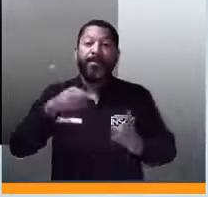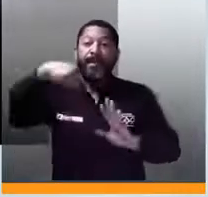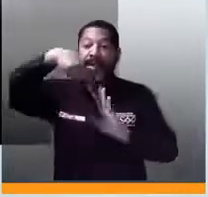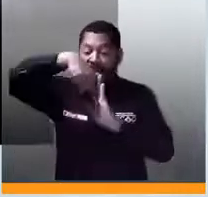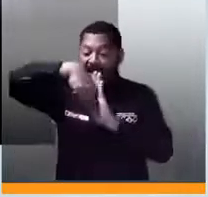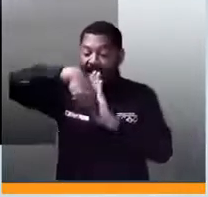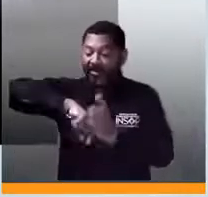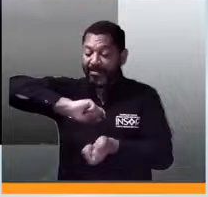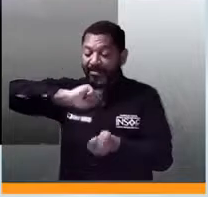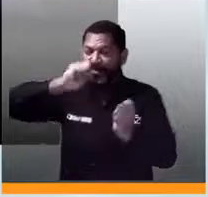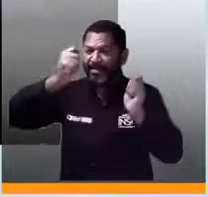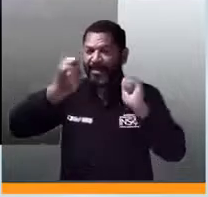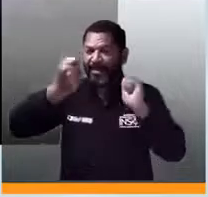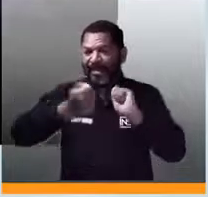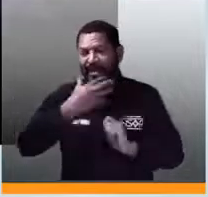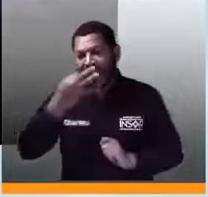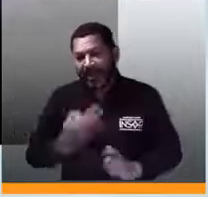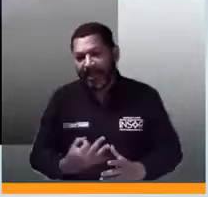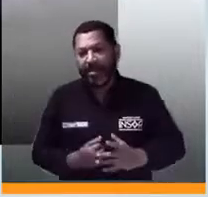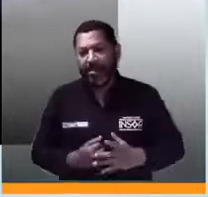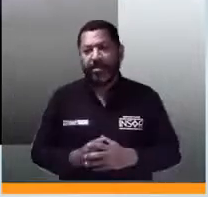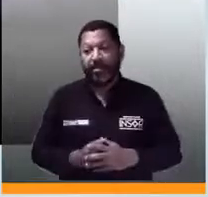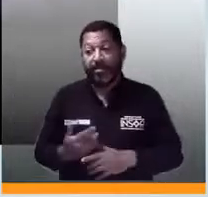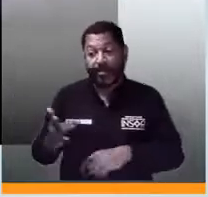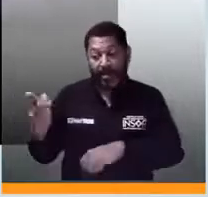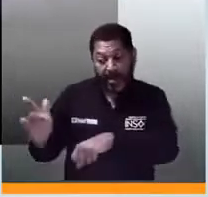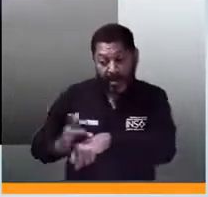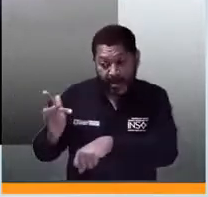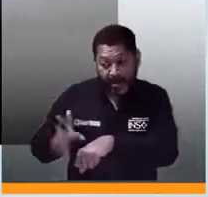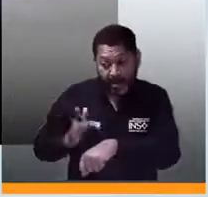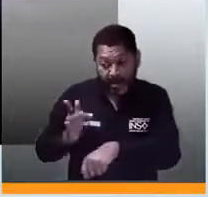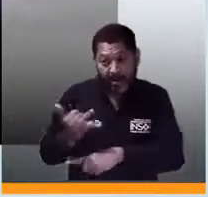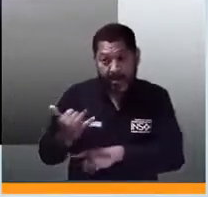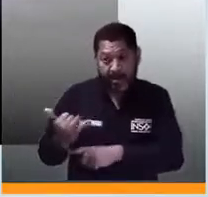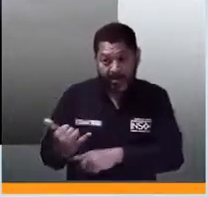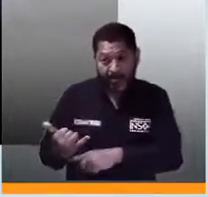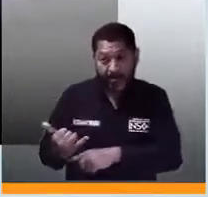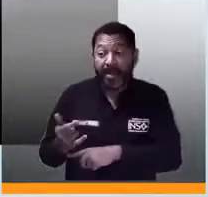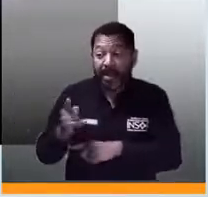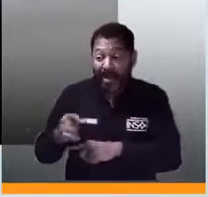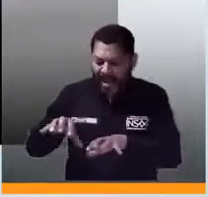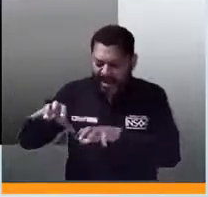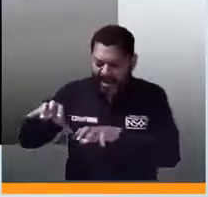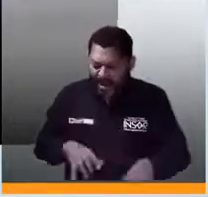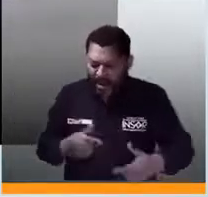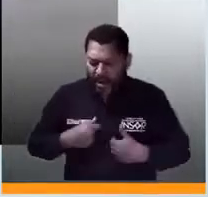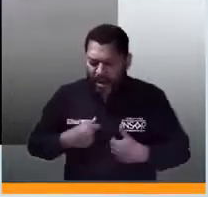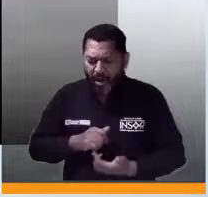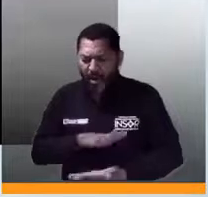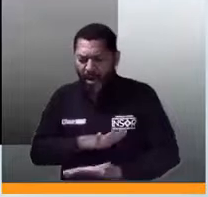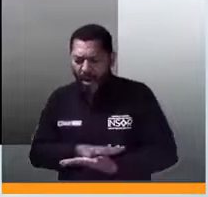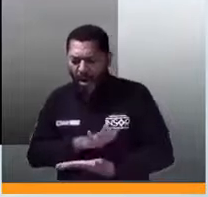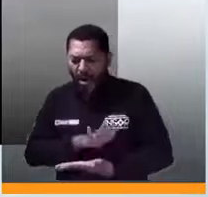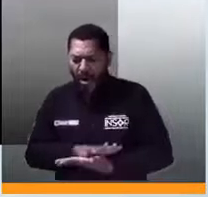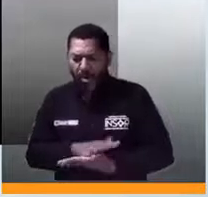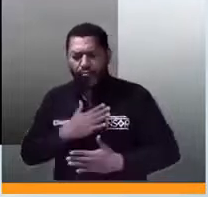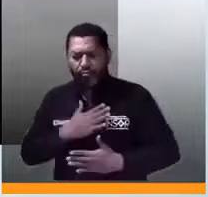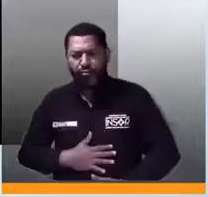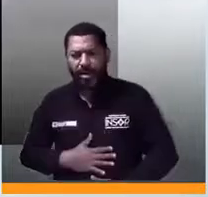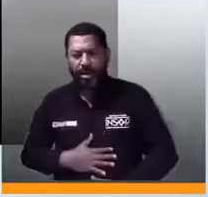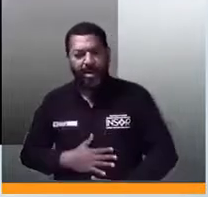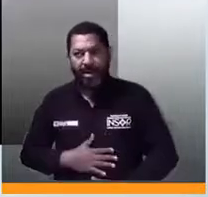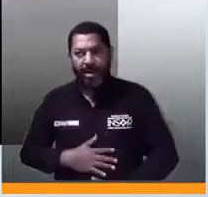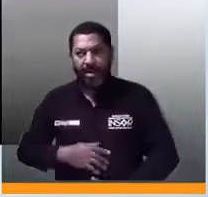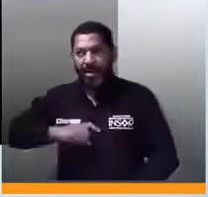el estudiante hombre, y es motivarlo a que de una actitud pasiva, él tiene que mantener el